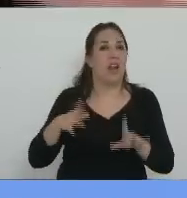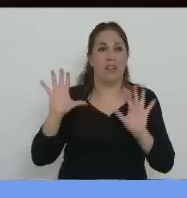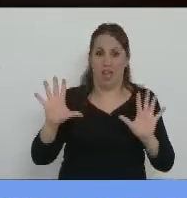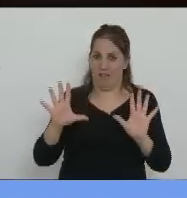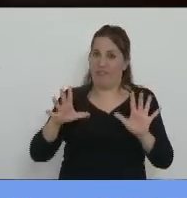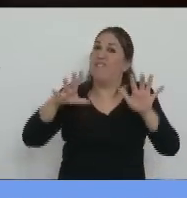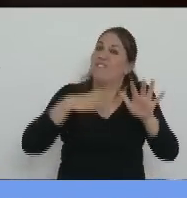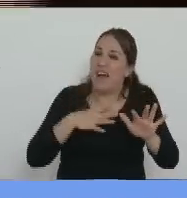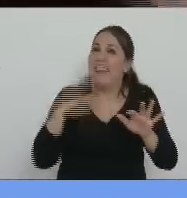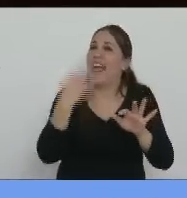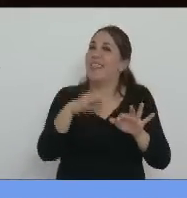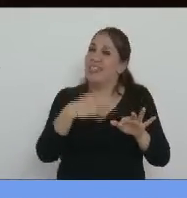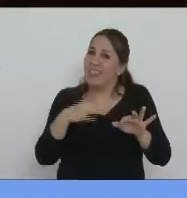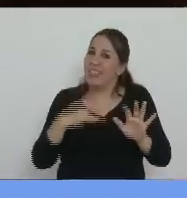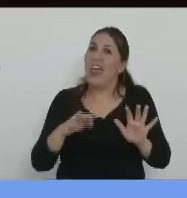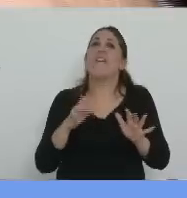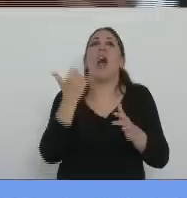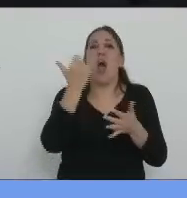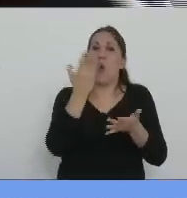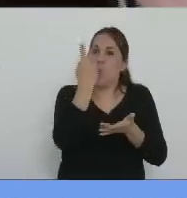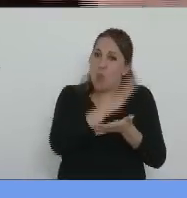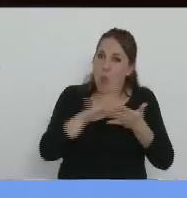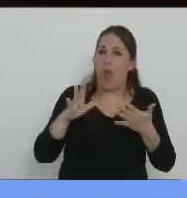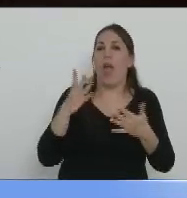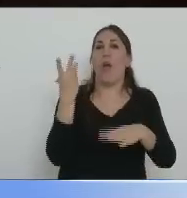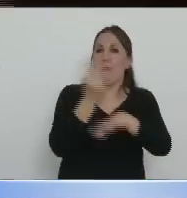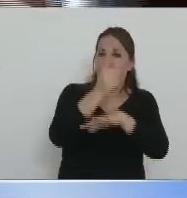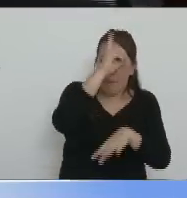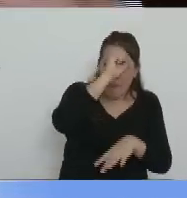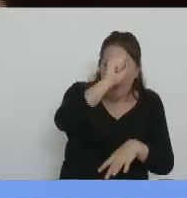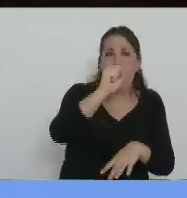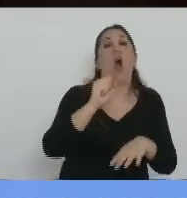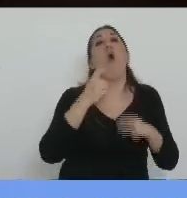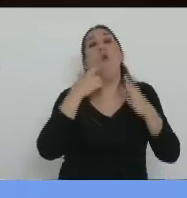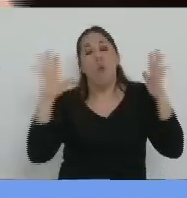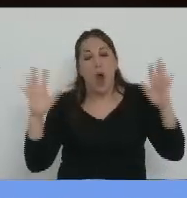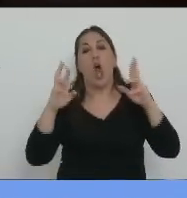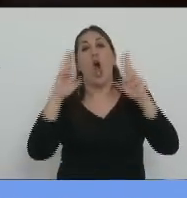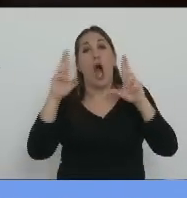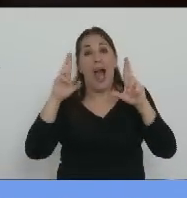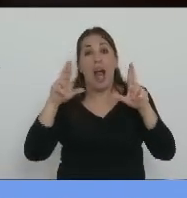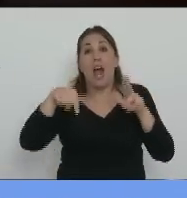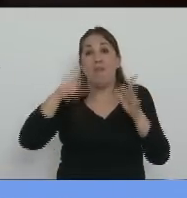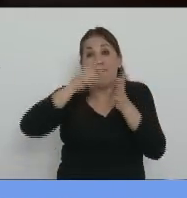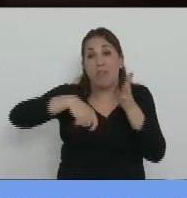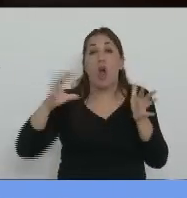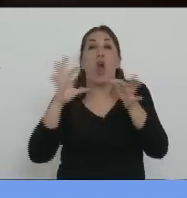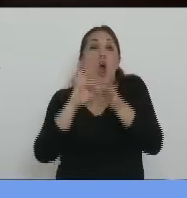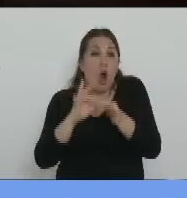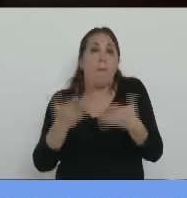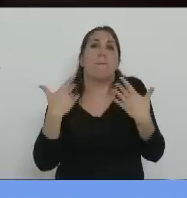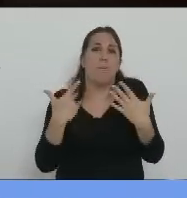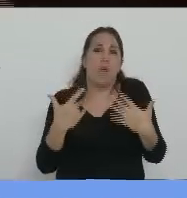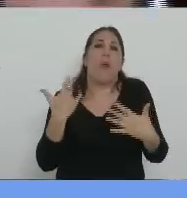hacerlo hay un nuevo embajador tenemos nuestro pasado no está unido bueno ojalá este convenio lo podamos celebrar